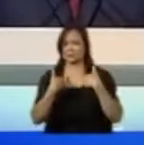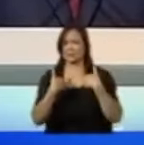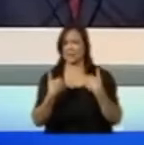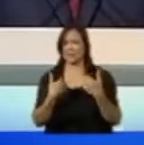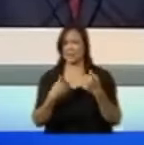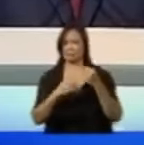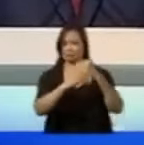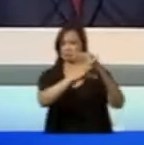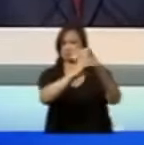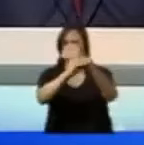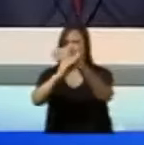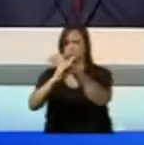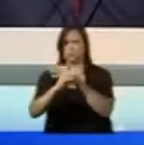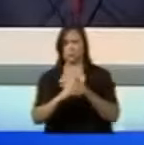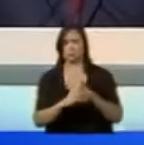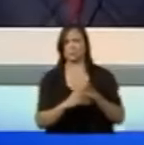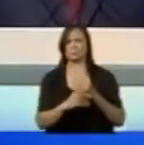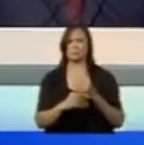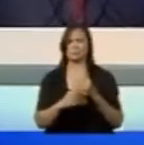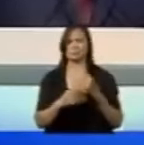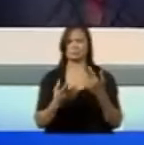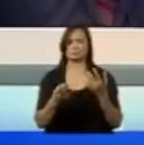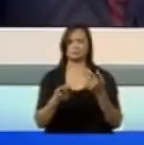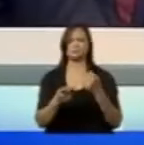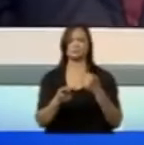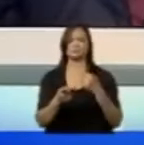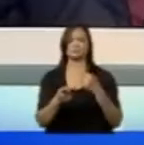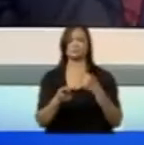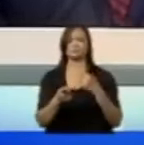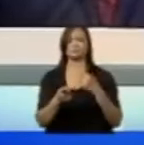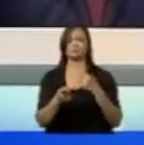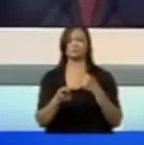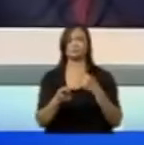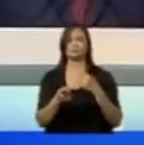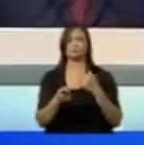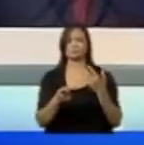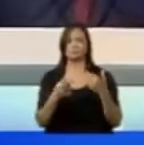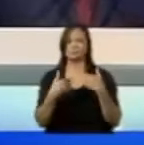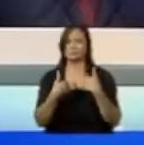se puede decir y describir en mucho tiempo.